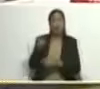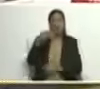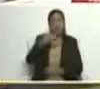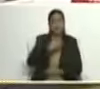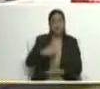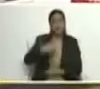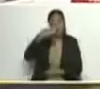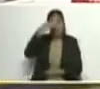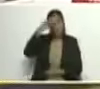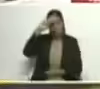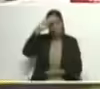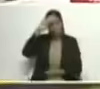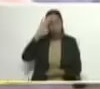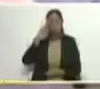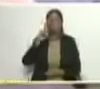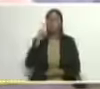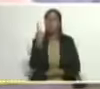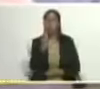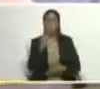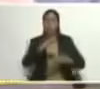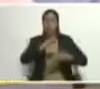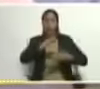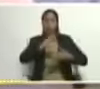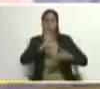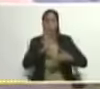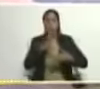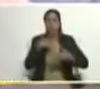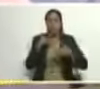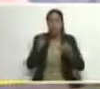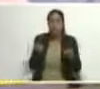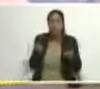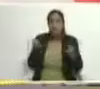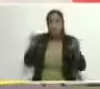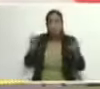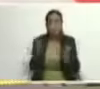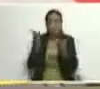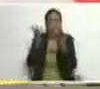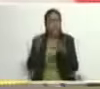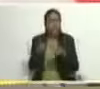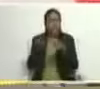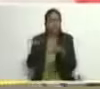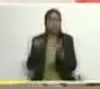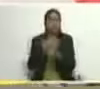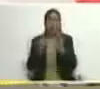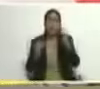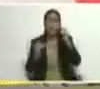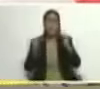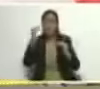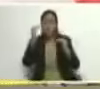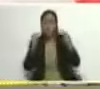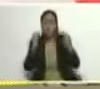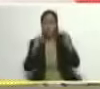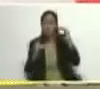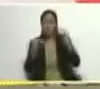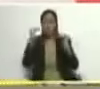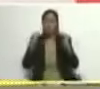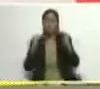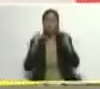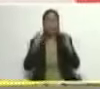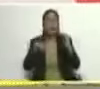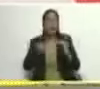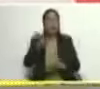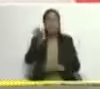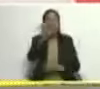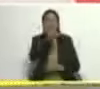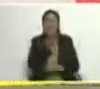lograr el milagro del equilibrio, del respeto. Aquí no hay países grandes y pequeños. Aquí